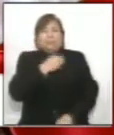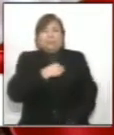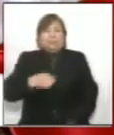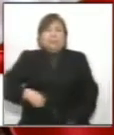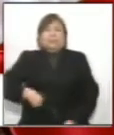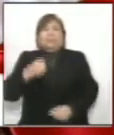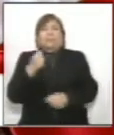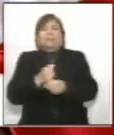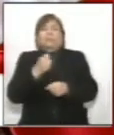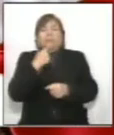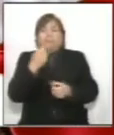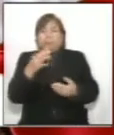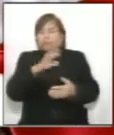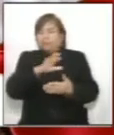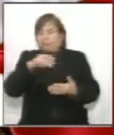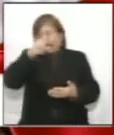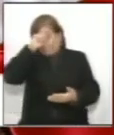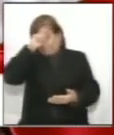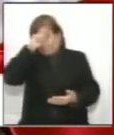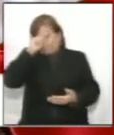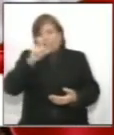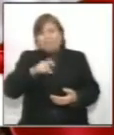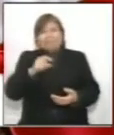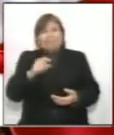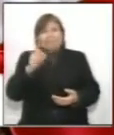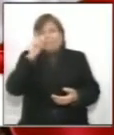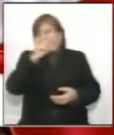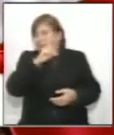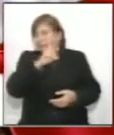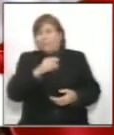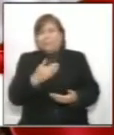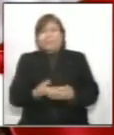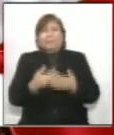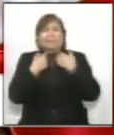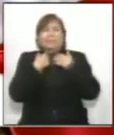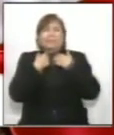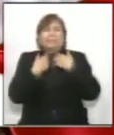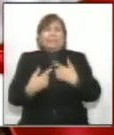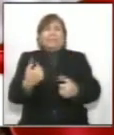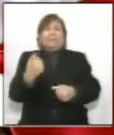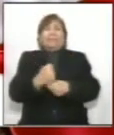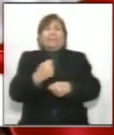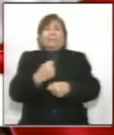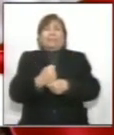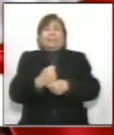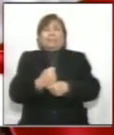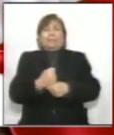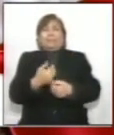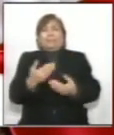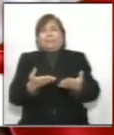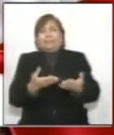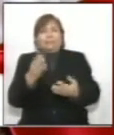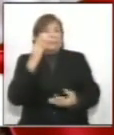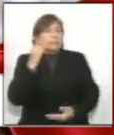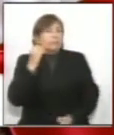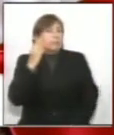en este momento, donde el Perú atraviesa una situación grave por la pérdida de trabajo, ponía una persona sin